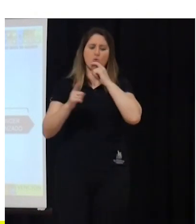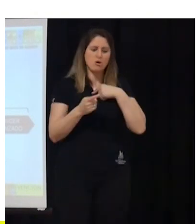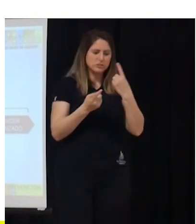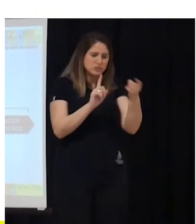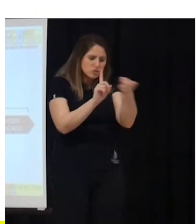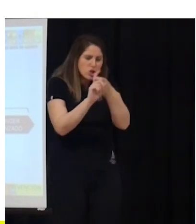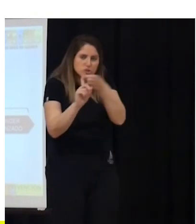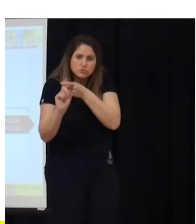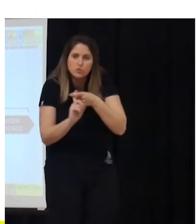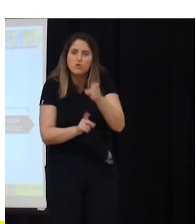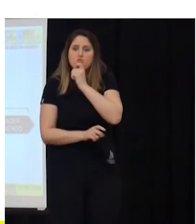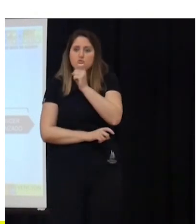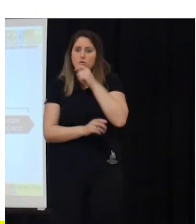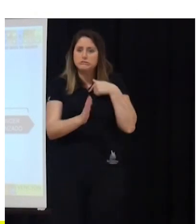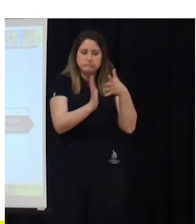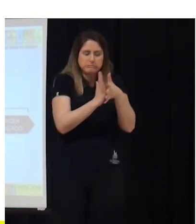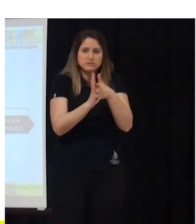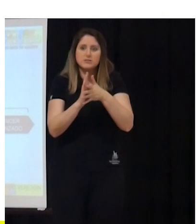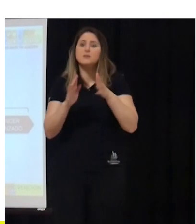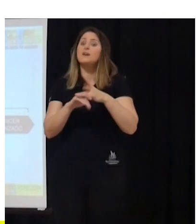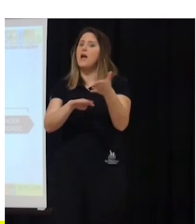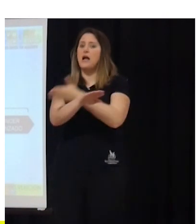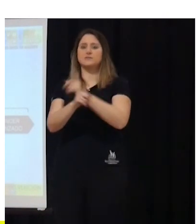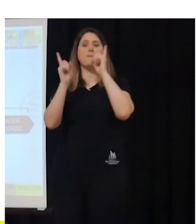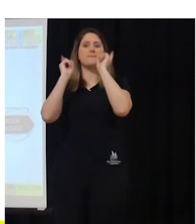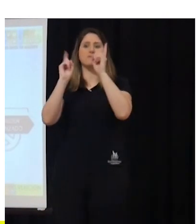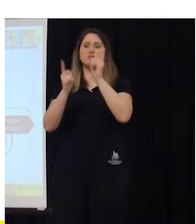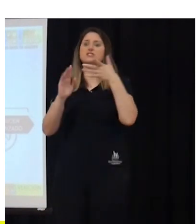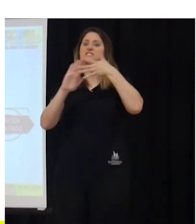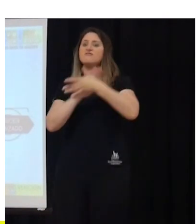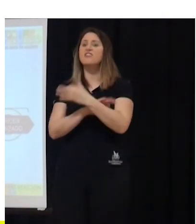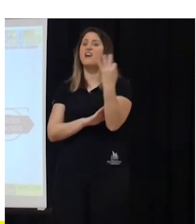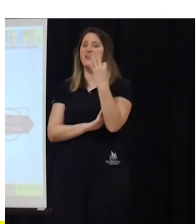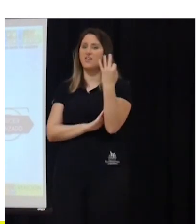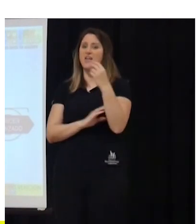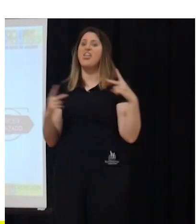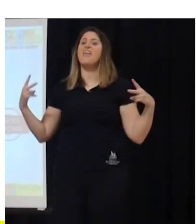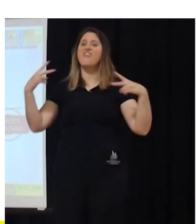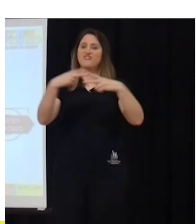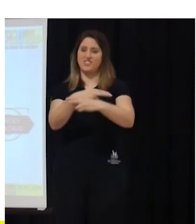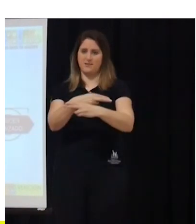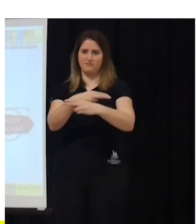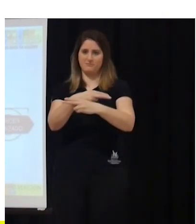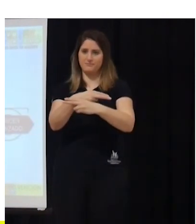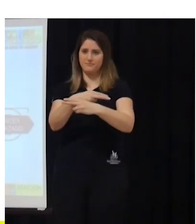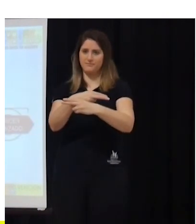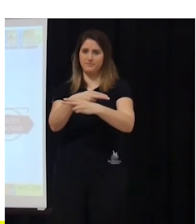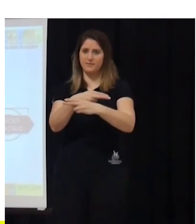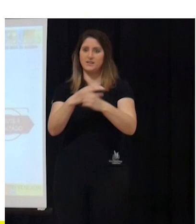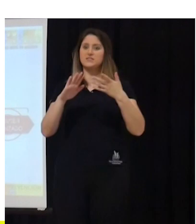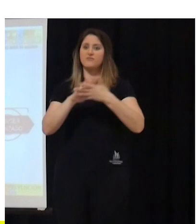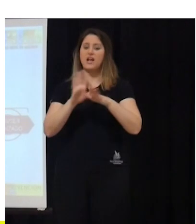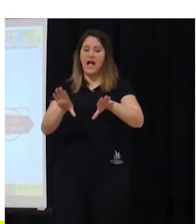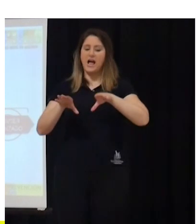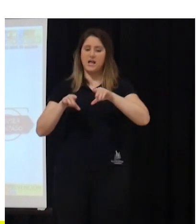prepararla, y les decía que prevención en oncología significa evitar adquirir